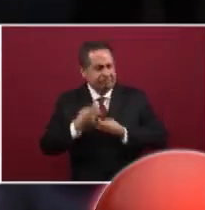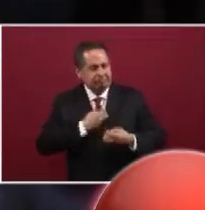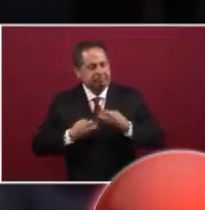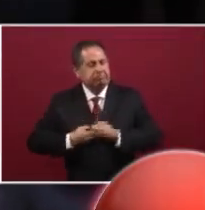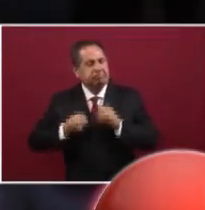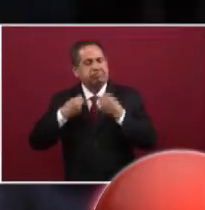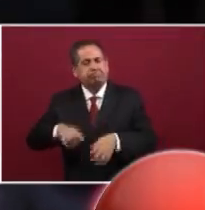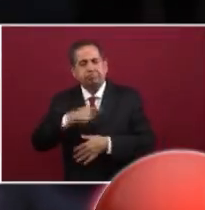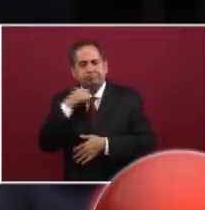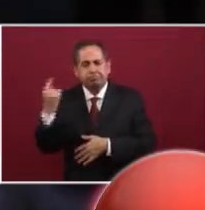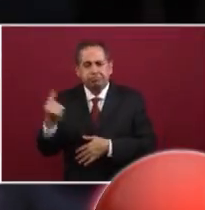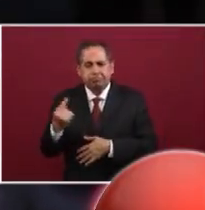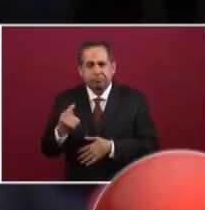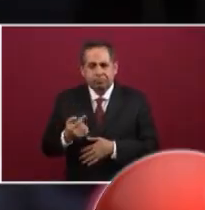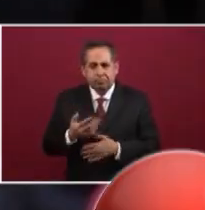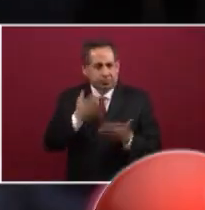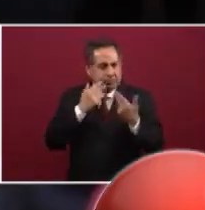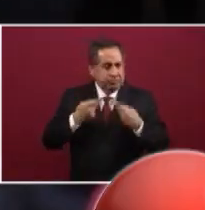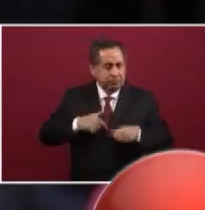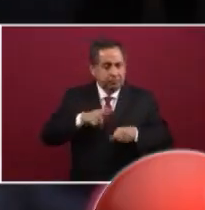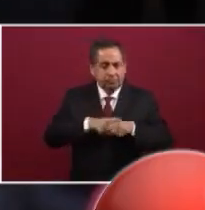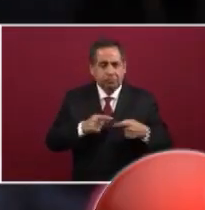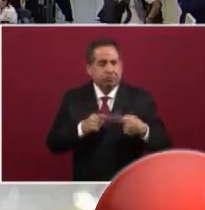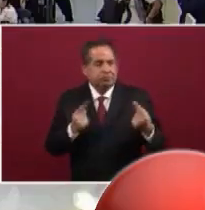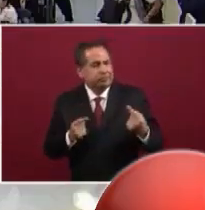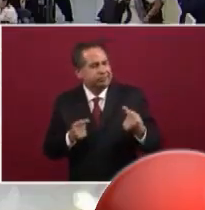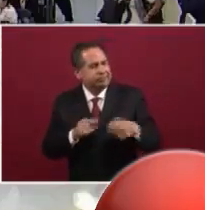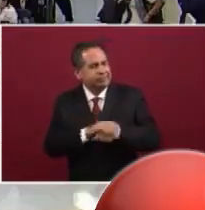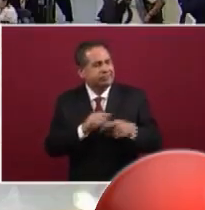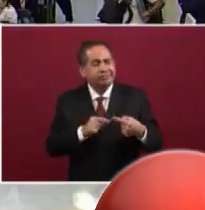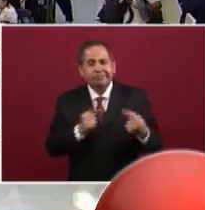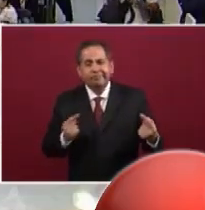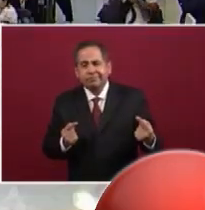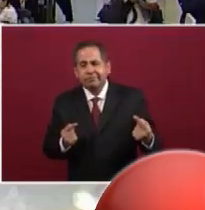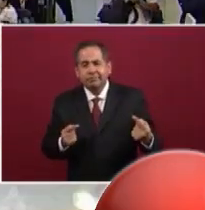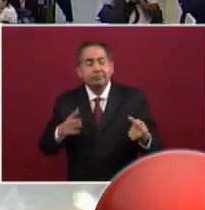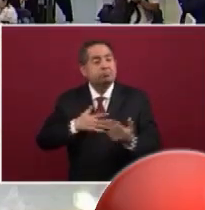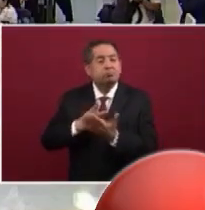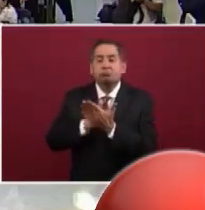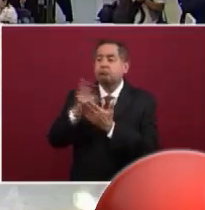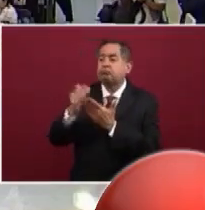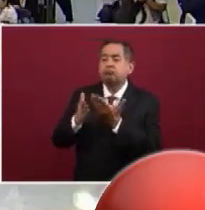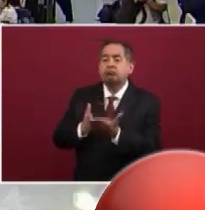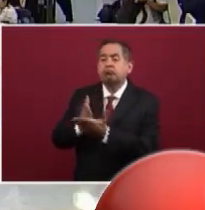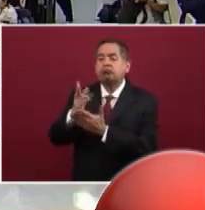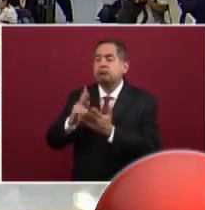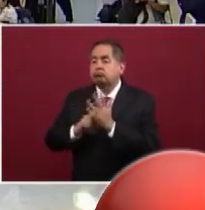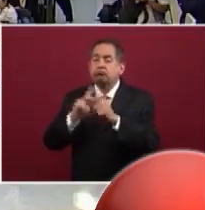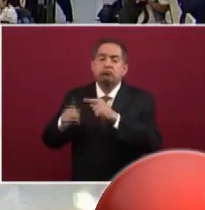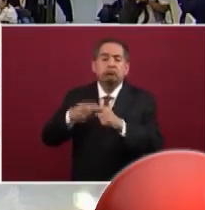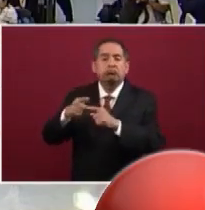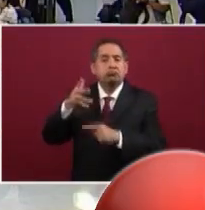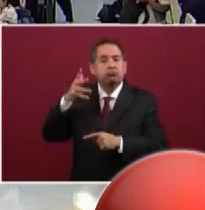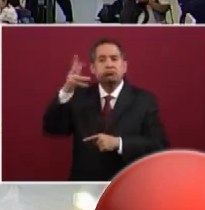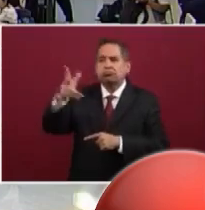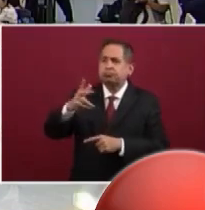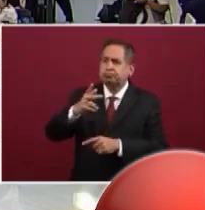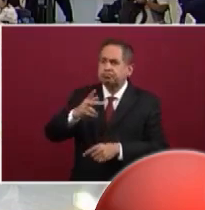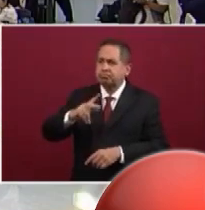No porque tenían nada personal contra mí, eran mis amigos, sino porque mi proyecto era volver a recuperar la